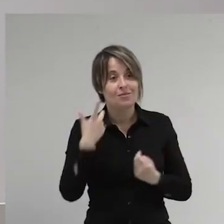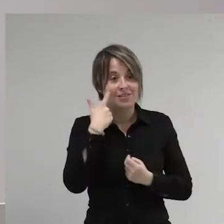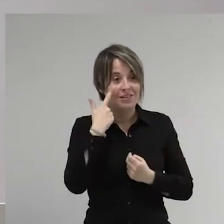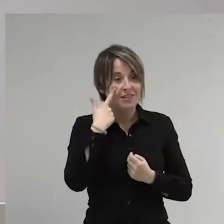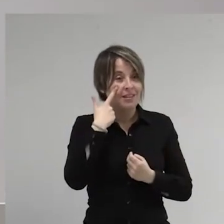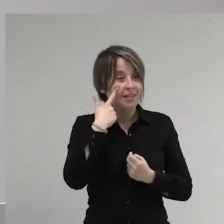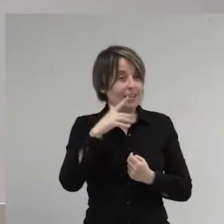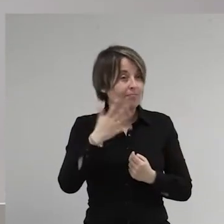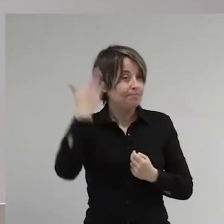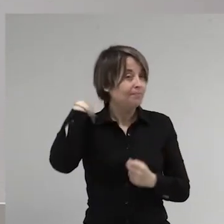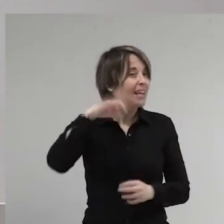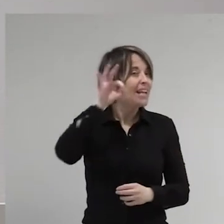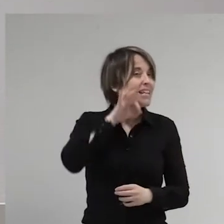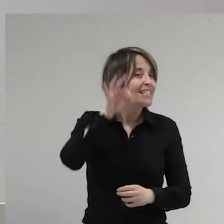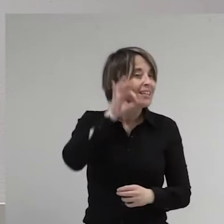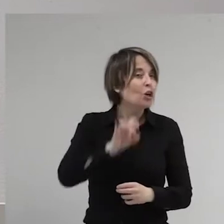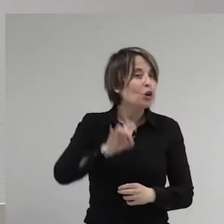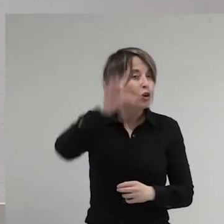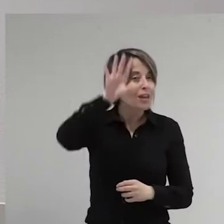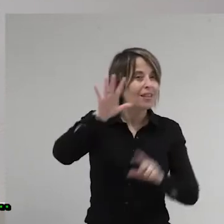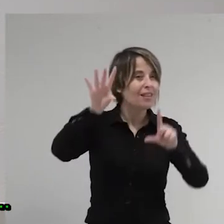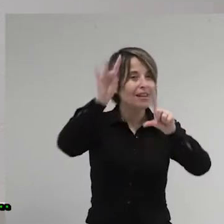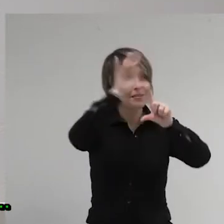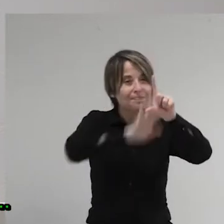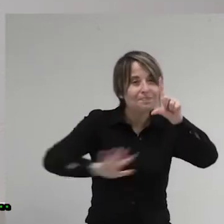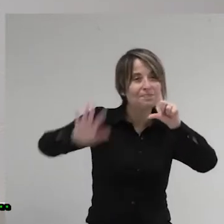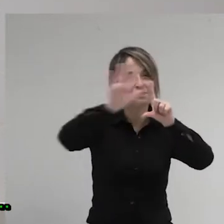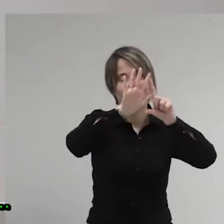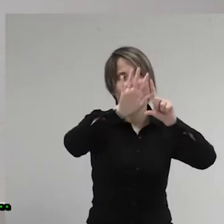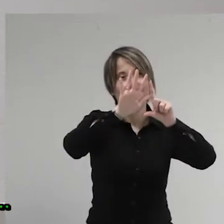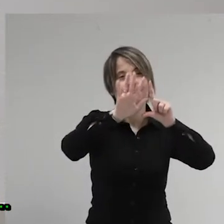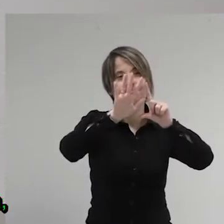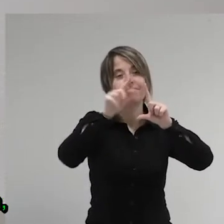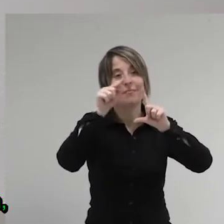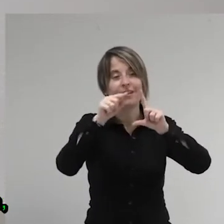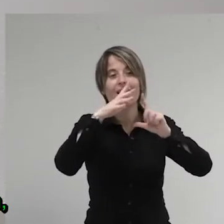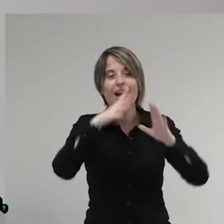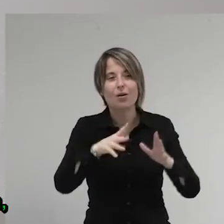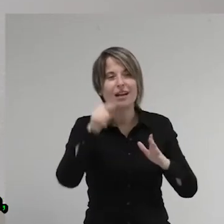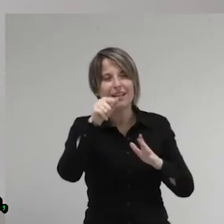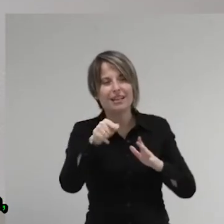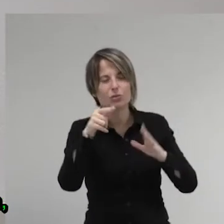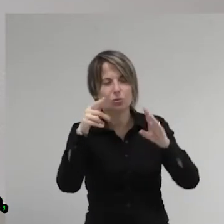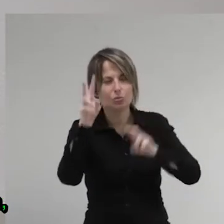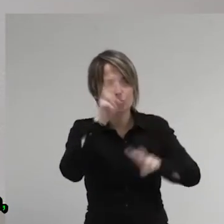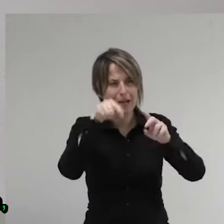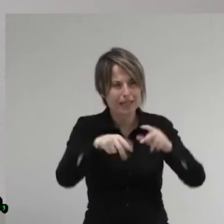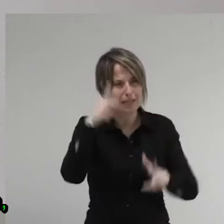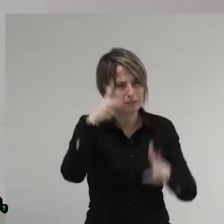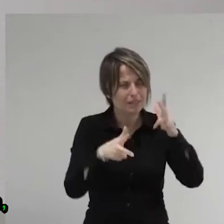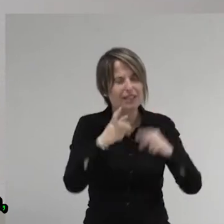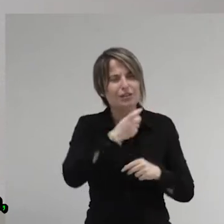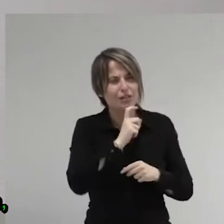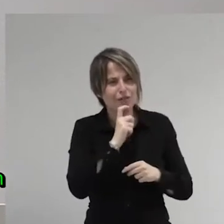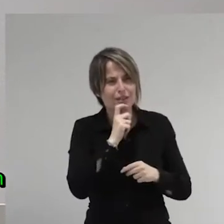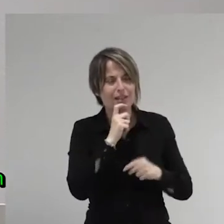el siglo XV, en el territorio ibérico, que sería en el cual nos encontramos, esto siempre es complicado en Euskal Herria, Cataluña, Andalucía,